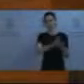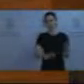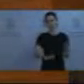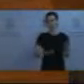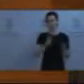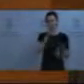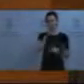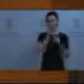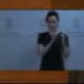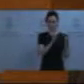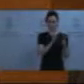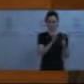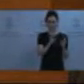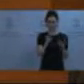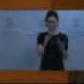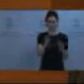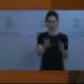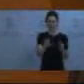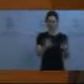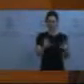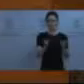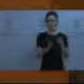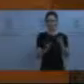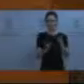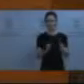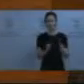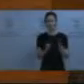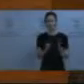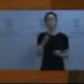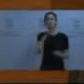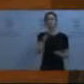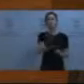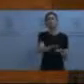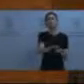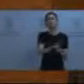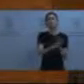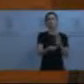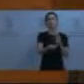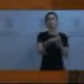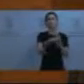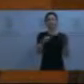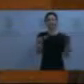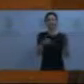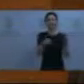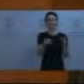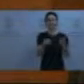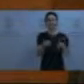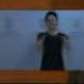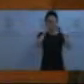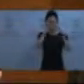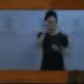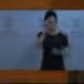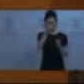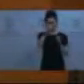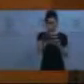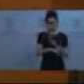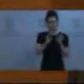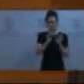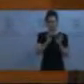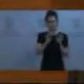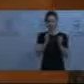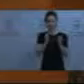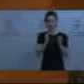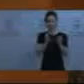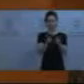de esa comunidad y verá qué recoge. Y verá que, si usted lo examina en multitud de ellas,